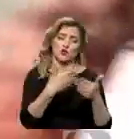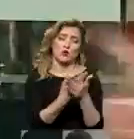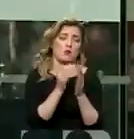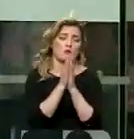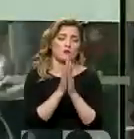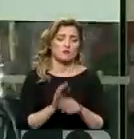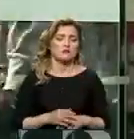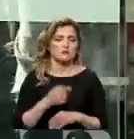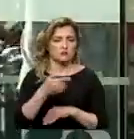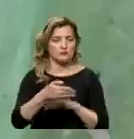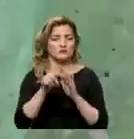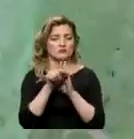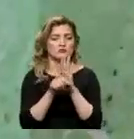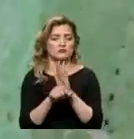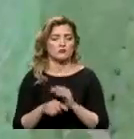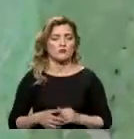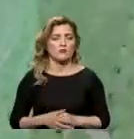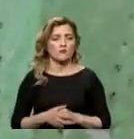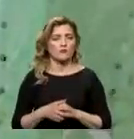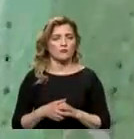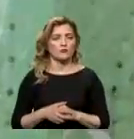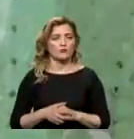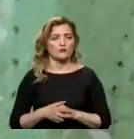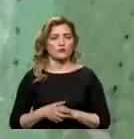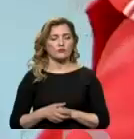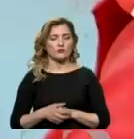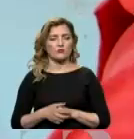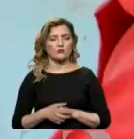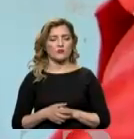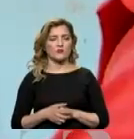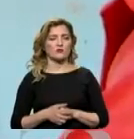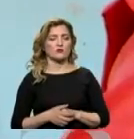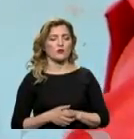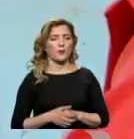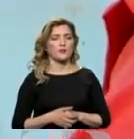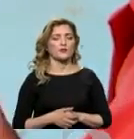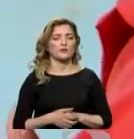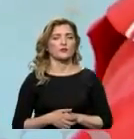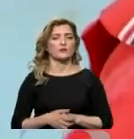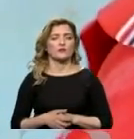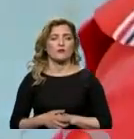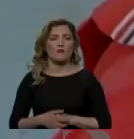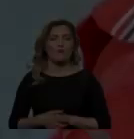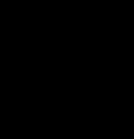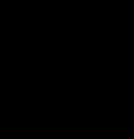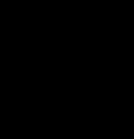en una próxima entrega con imágenes de rodolfo soto carlos acotó 24 horas